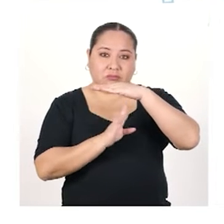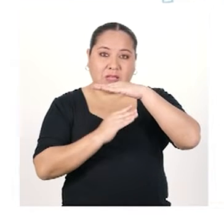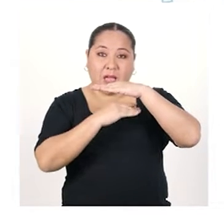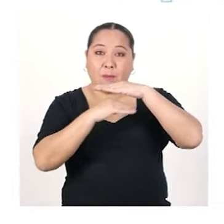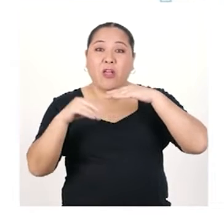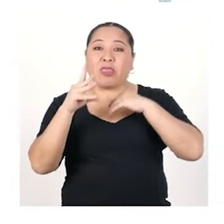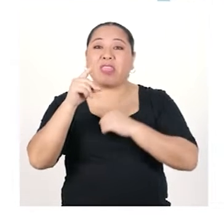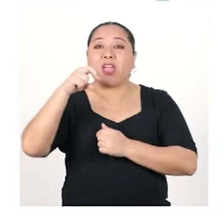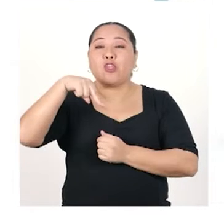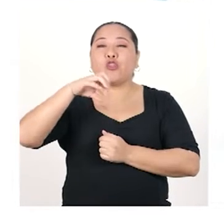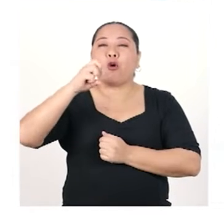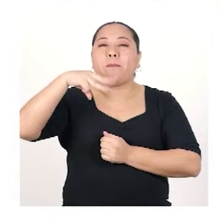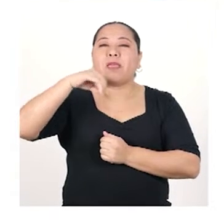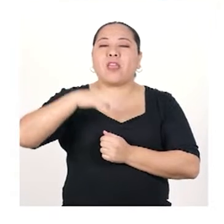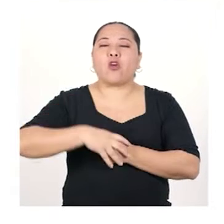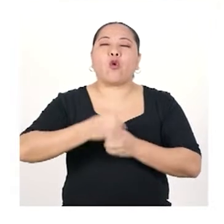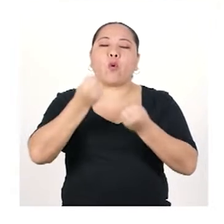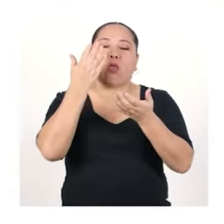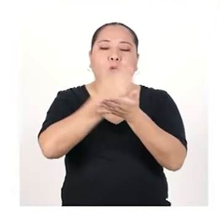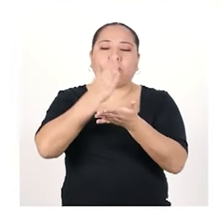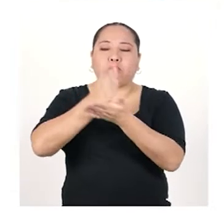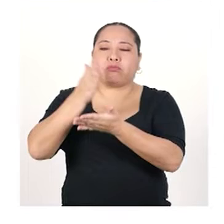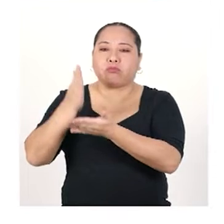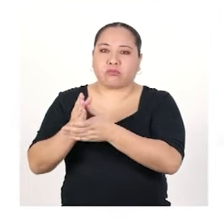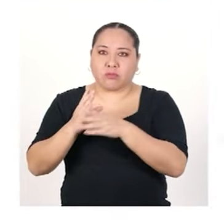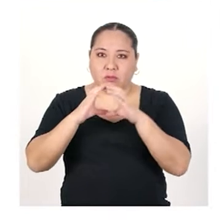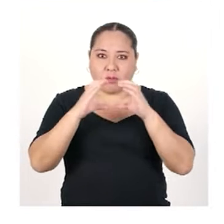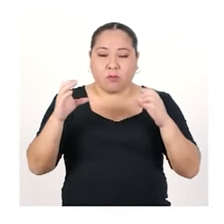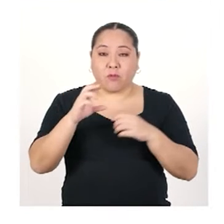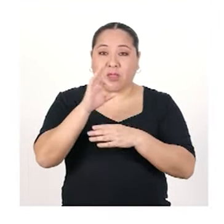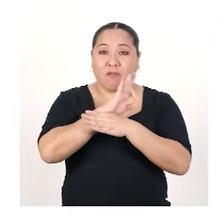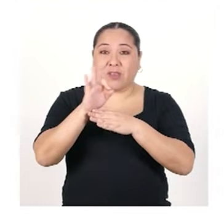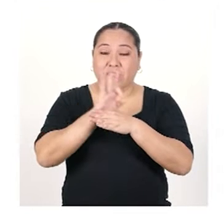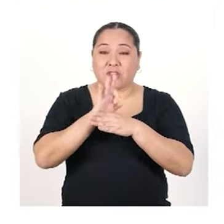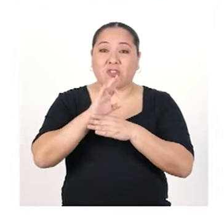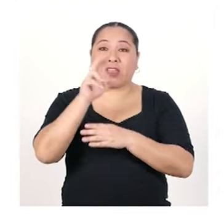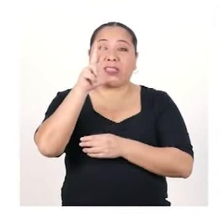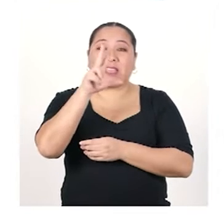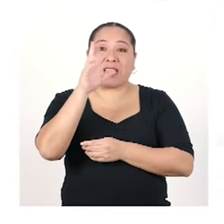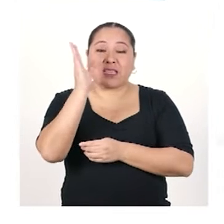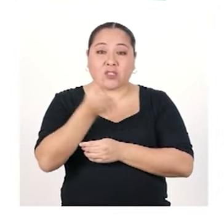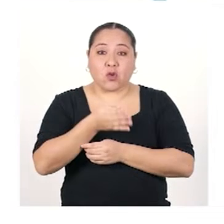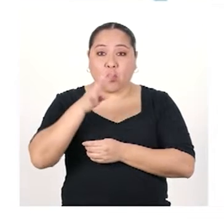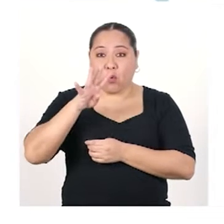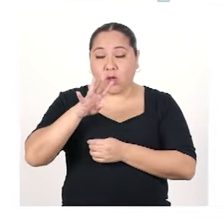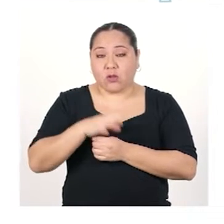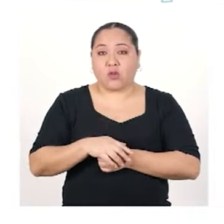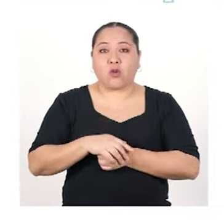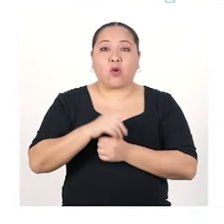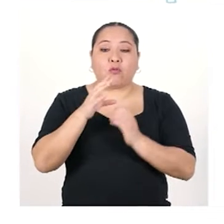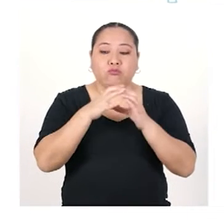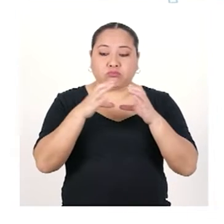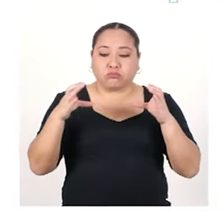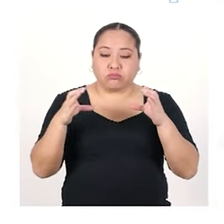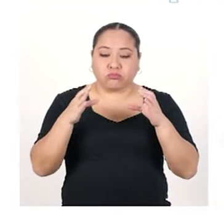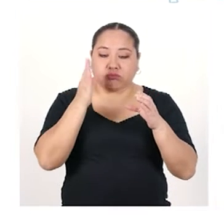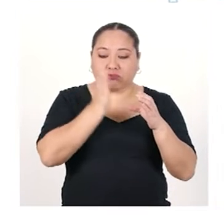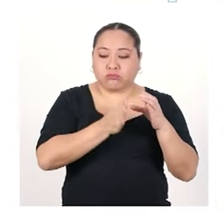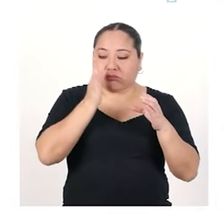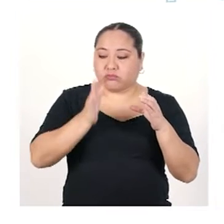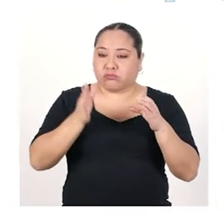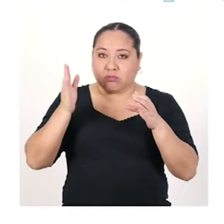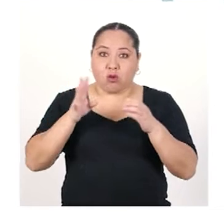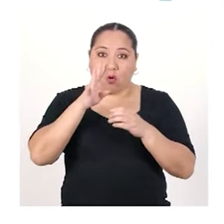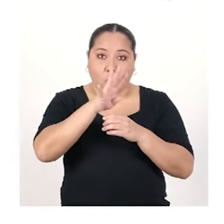en cuántas partes hemos dividido la unidad. Para una fracción de 3/4, la unidad ha sido dividida en 4